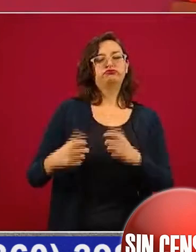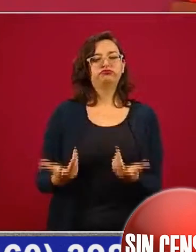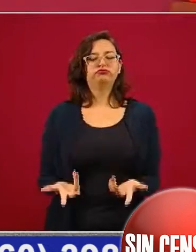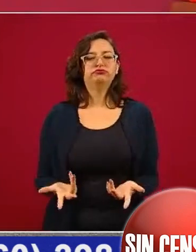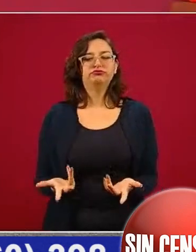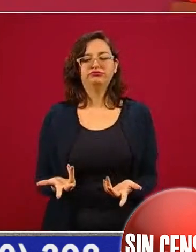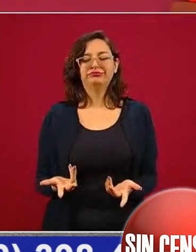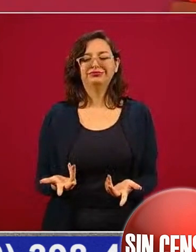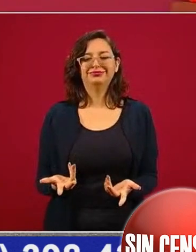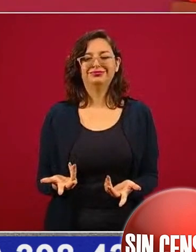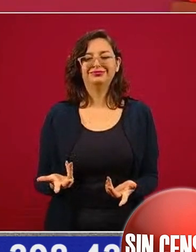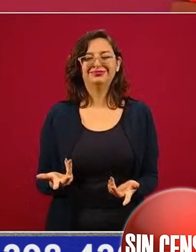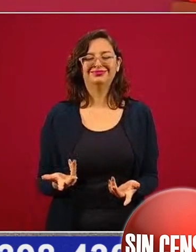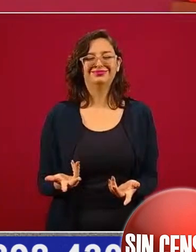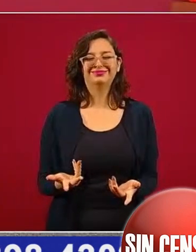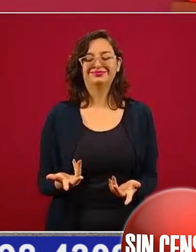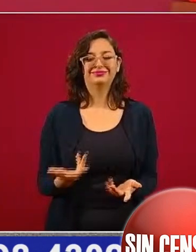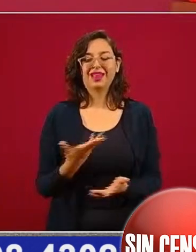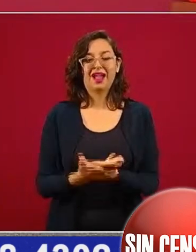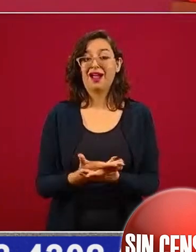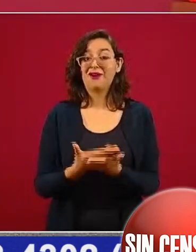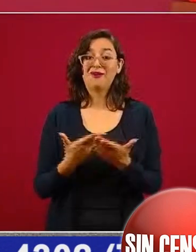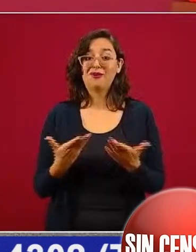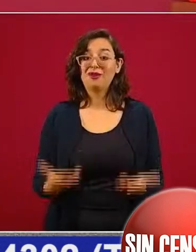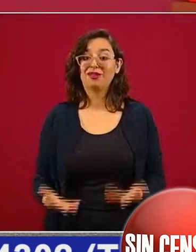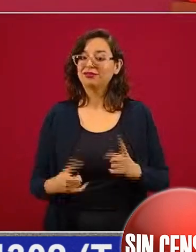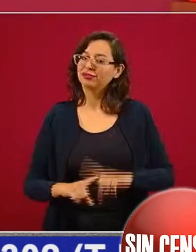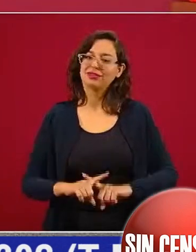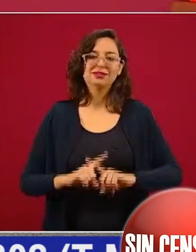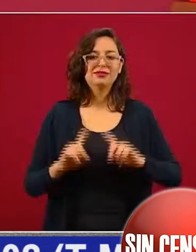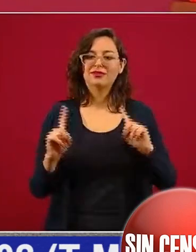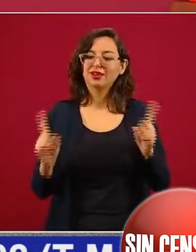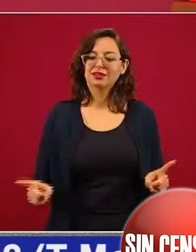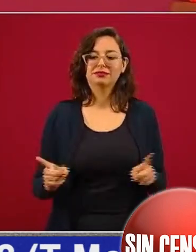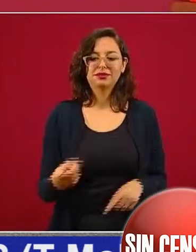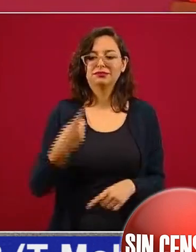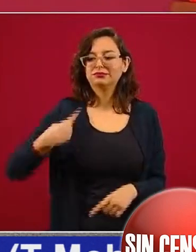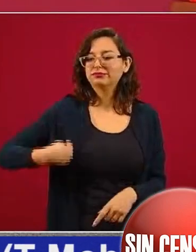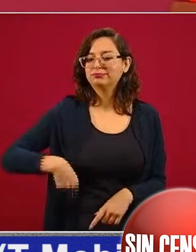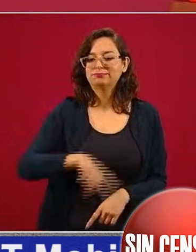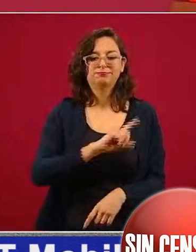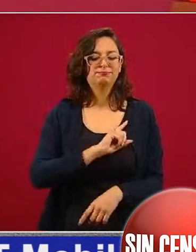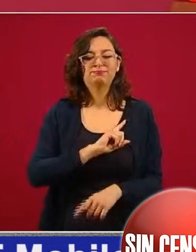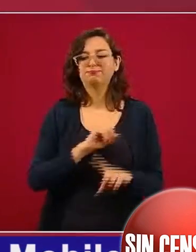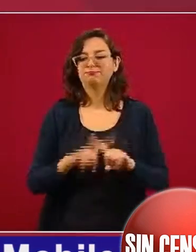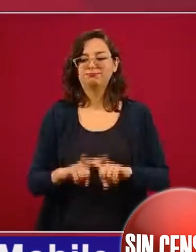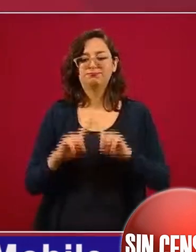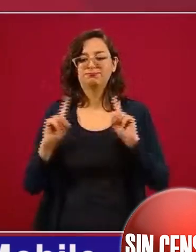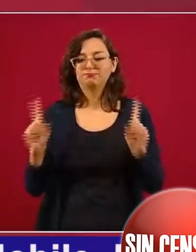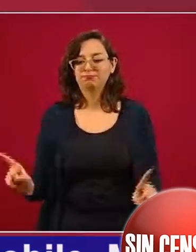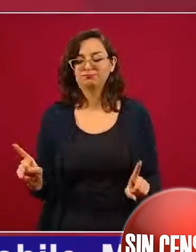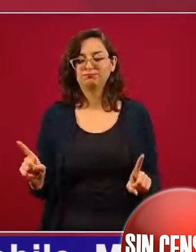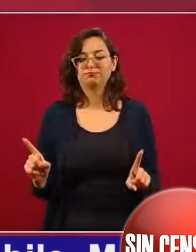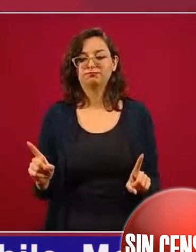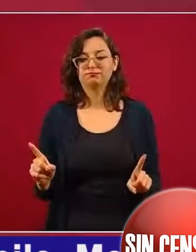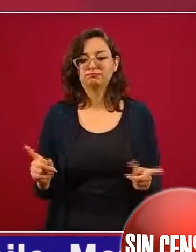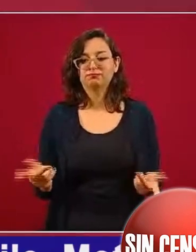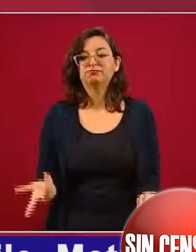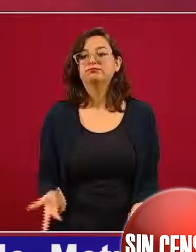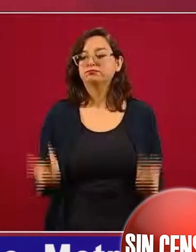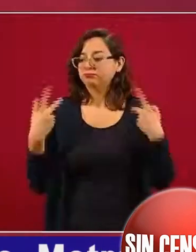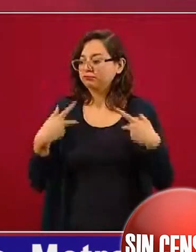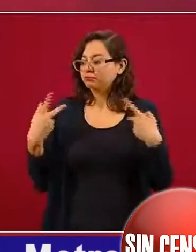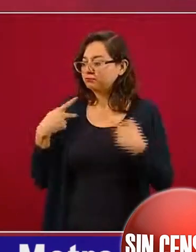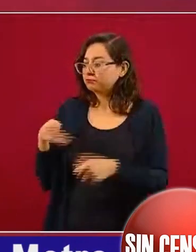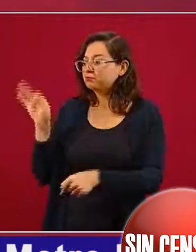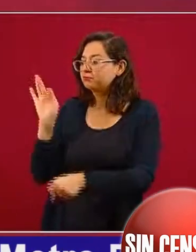Entonces, la mecánica nuestra va en otro sentido, no es dejar sin protección a la gente, no